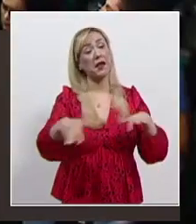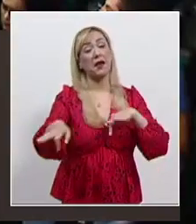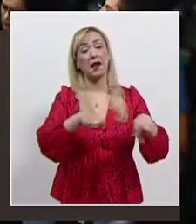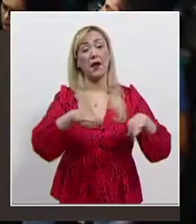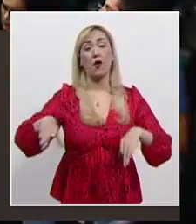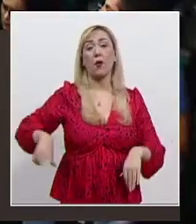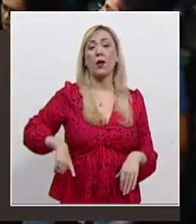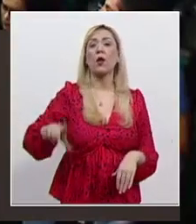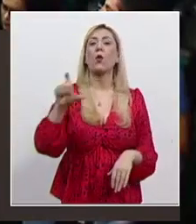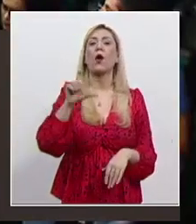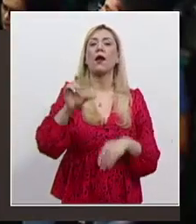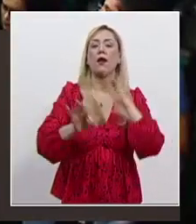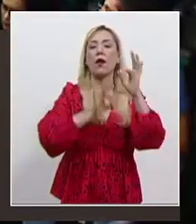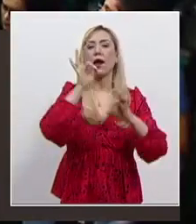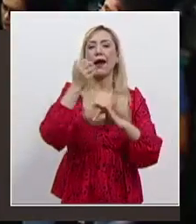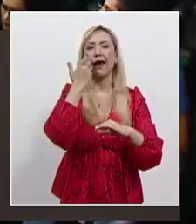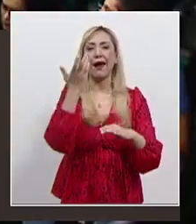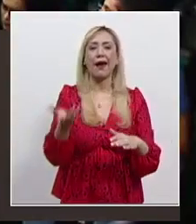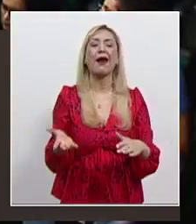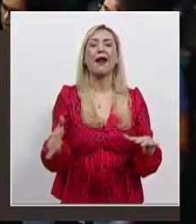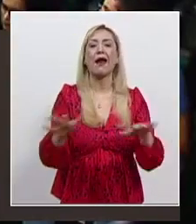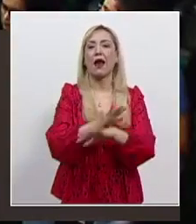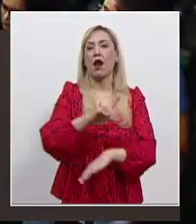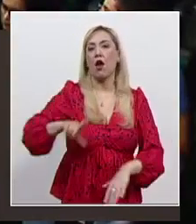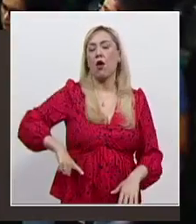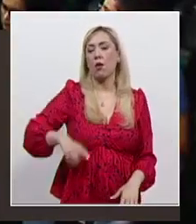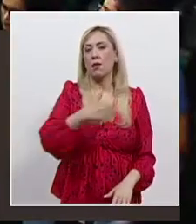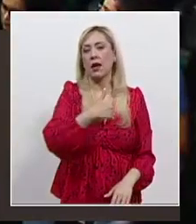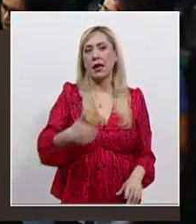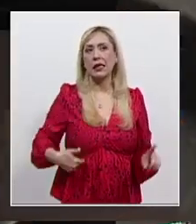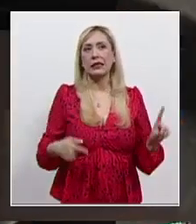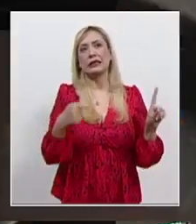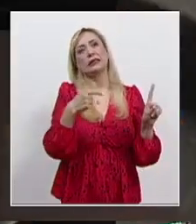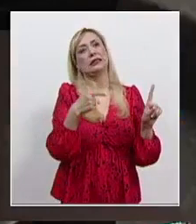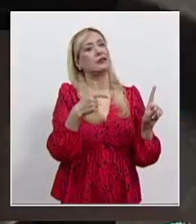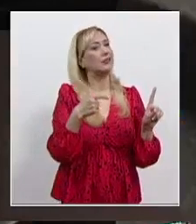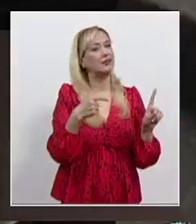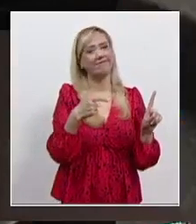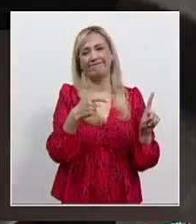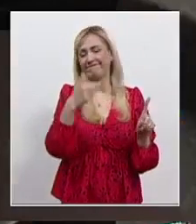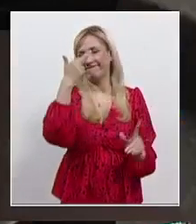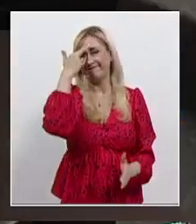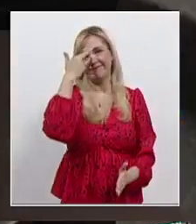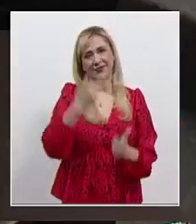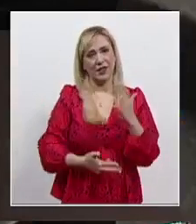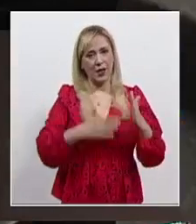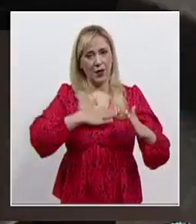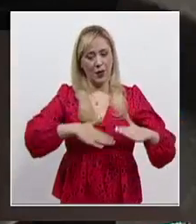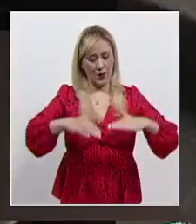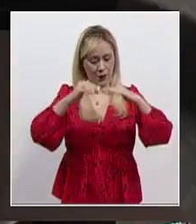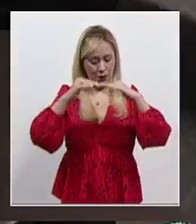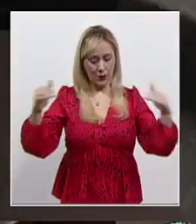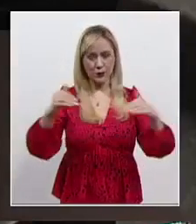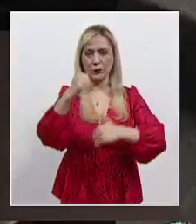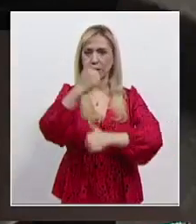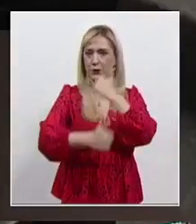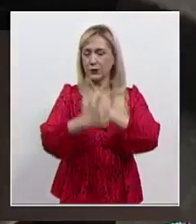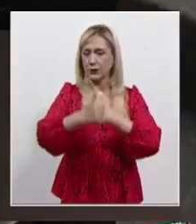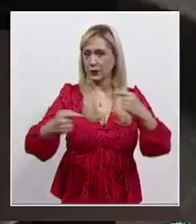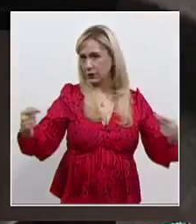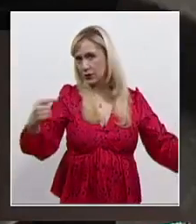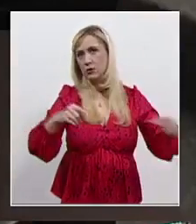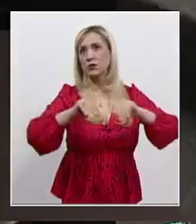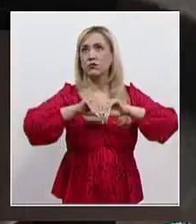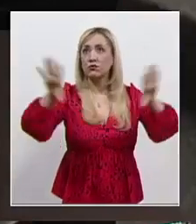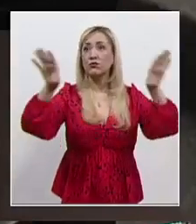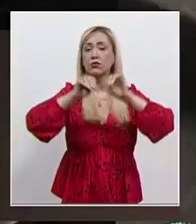la campaña electoral para renovar la gubernatura, lo que constituyó una vulneración al principio de equidad en la contienda y difusión de propaganda